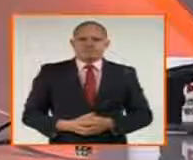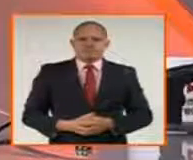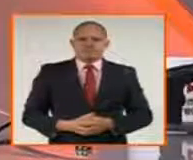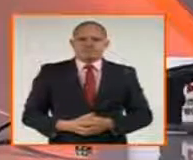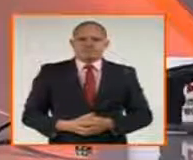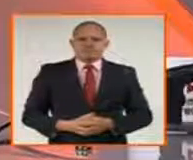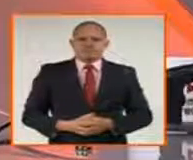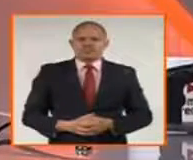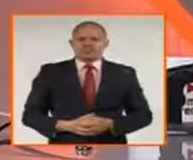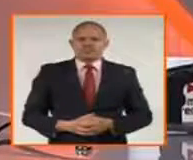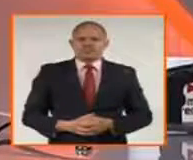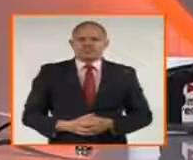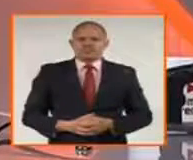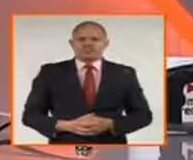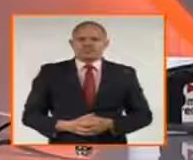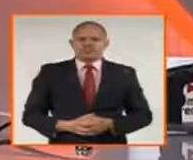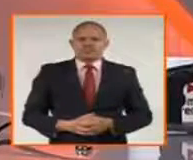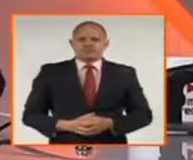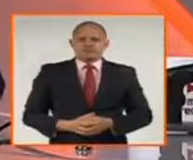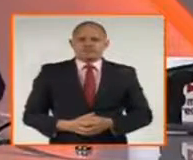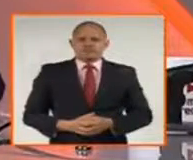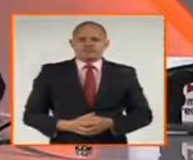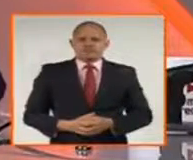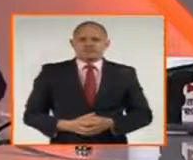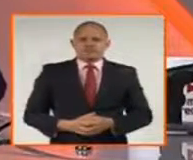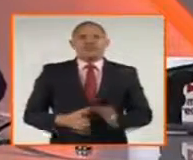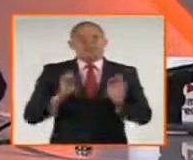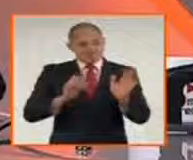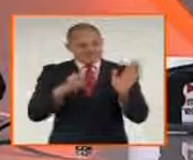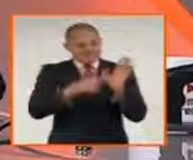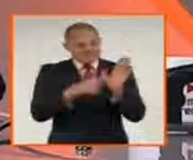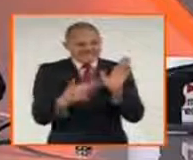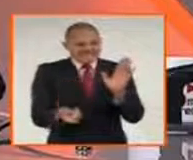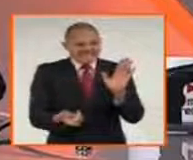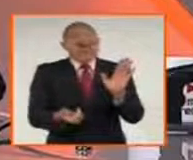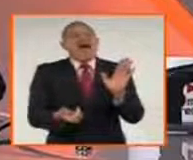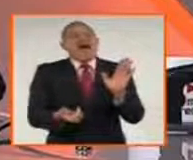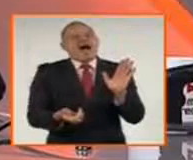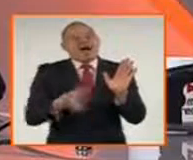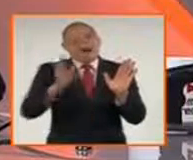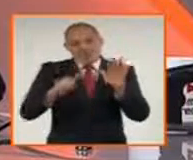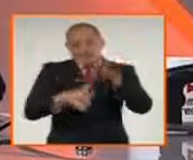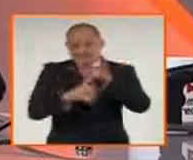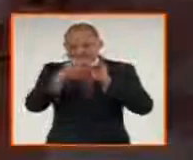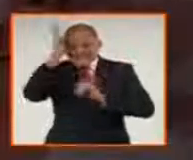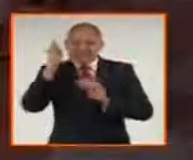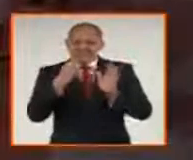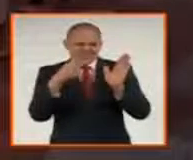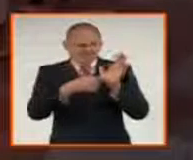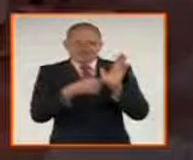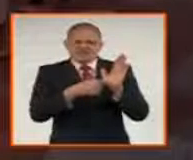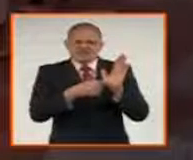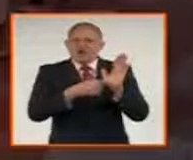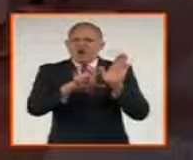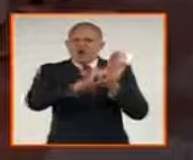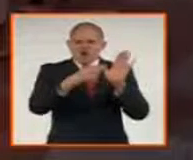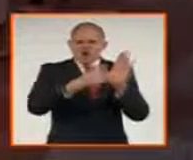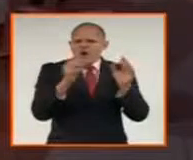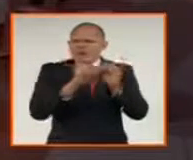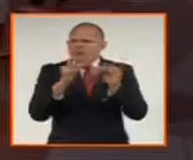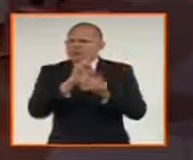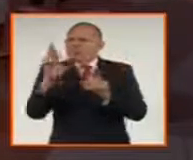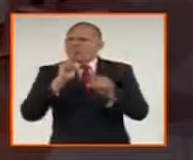Porque en cuanto a que cambia todo lo que debe ser cambiado, supongo que esto quiere decir el presidente cuando hoy en un